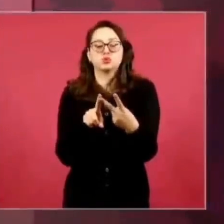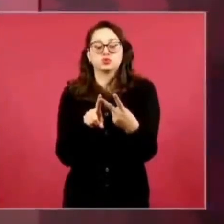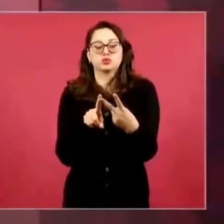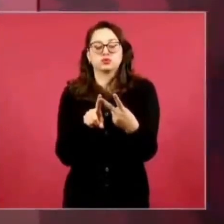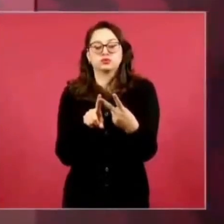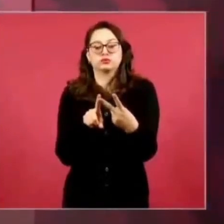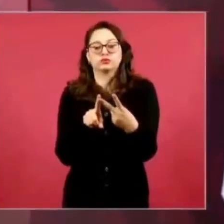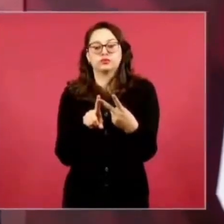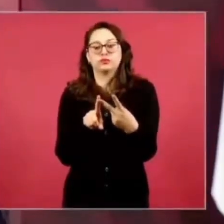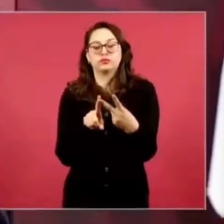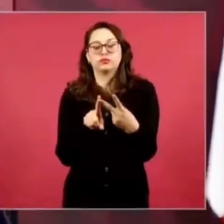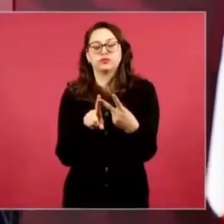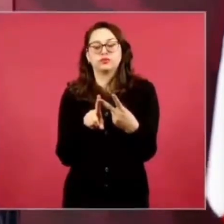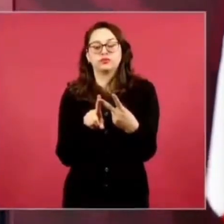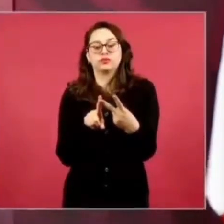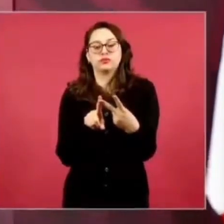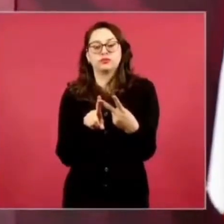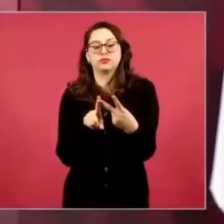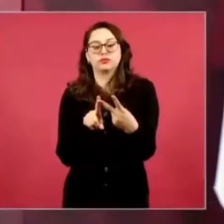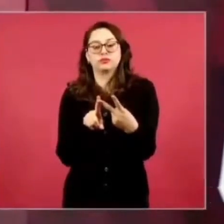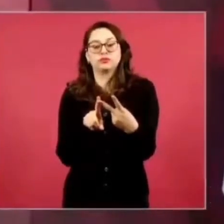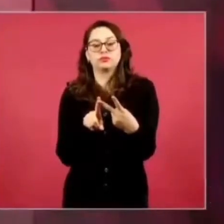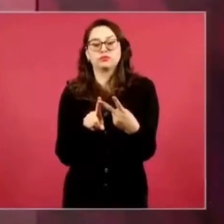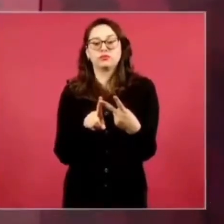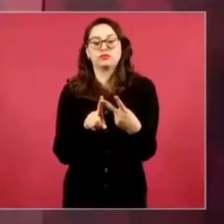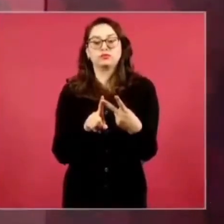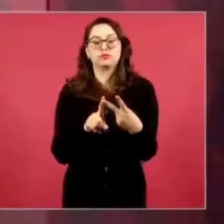los maestros